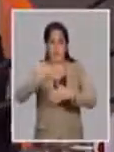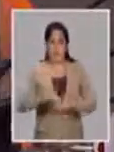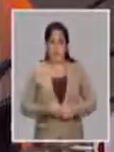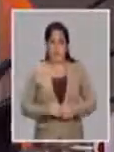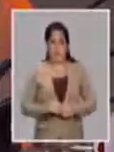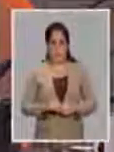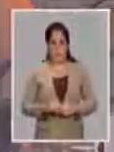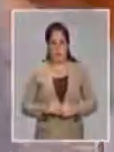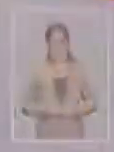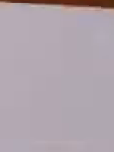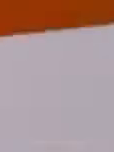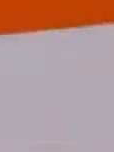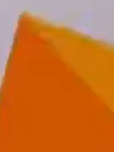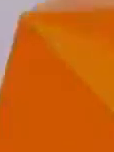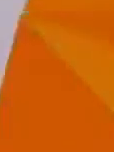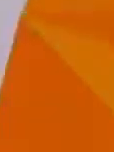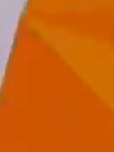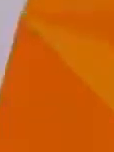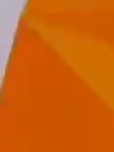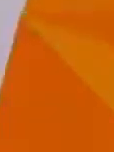región.